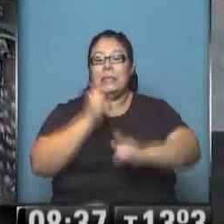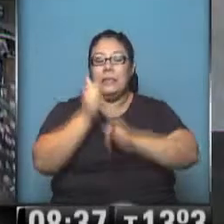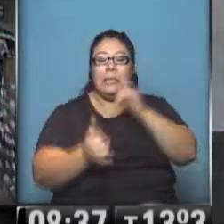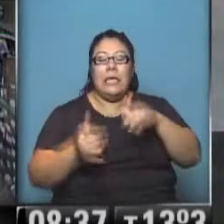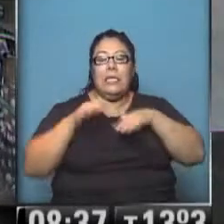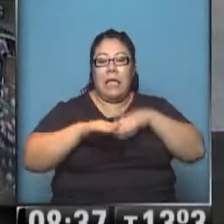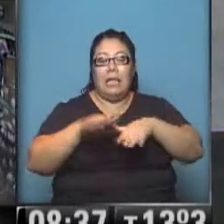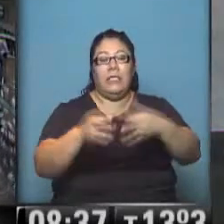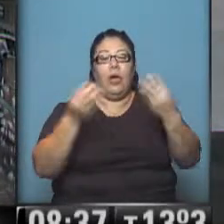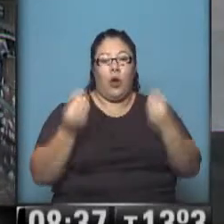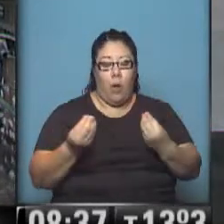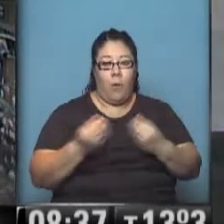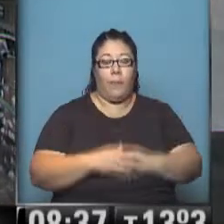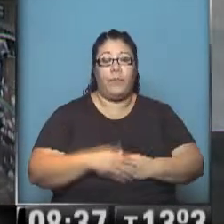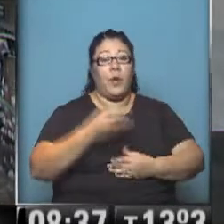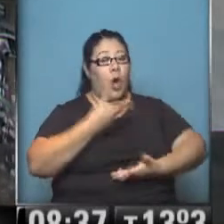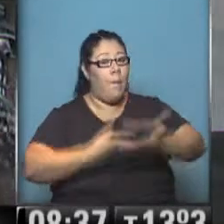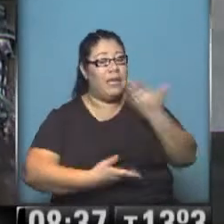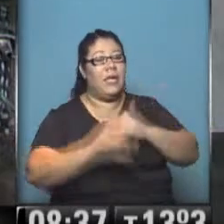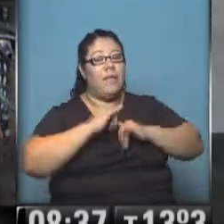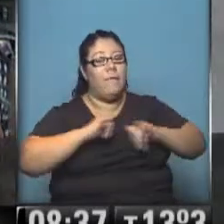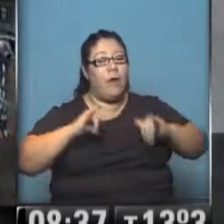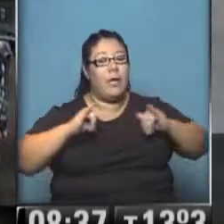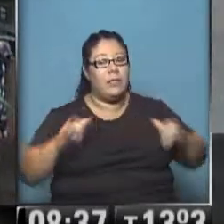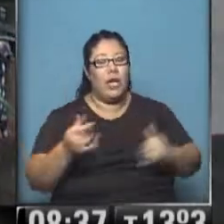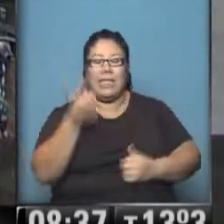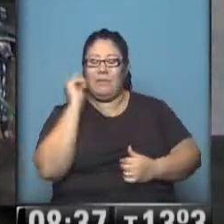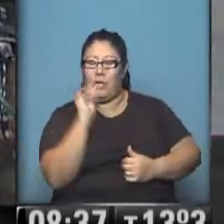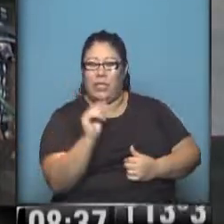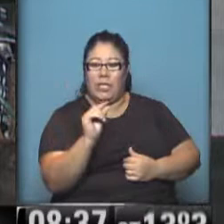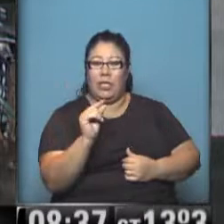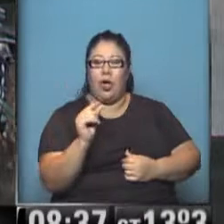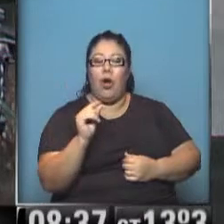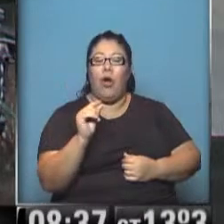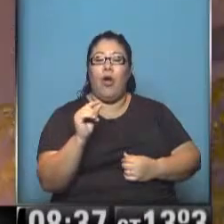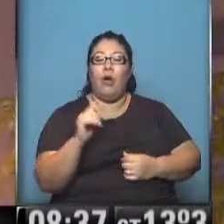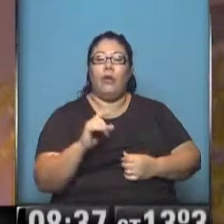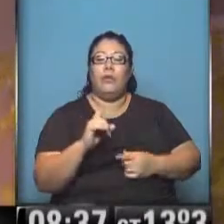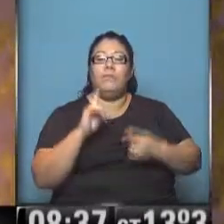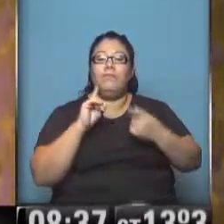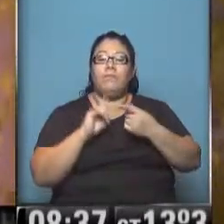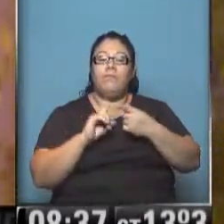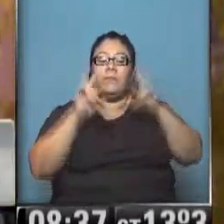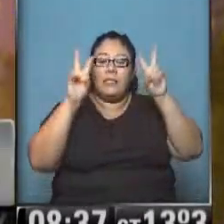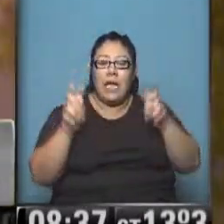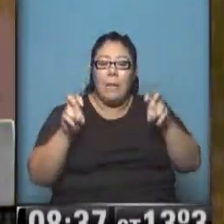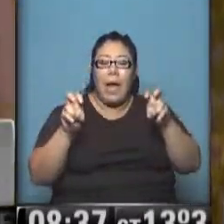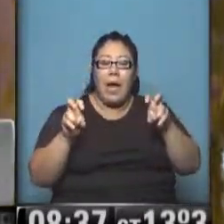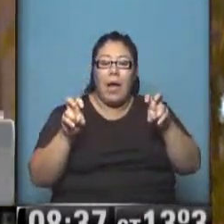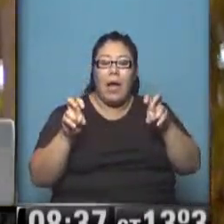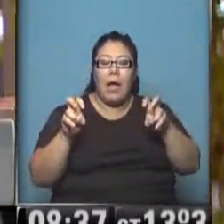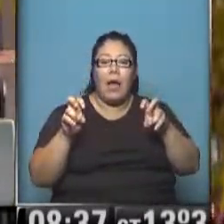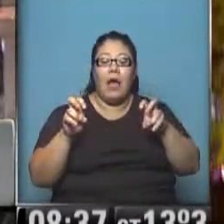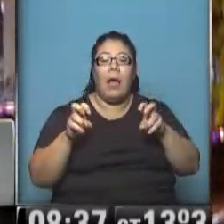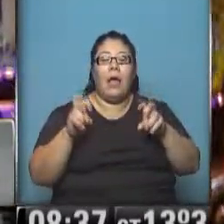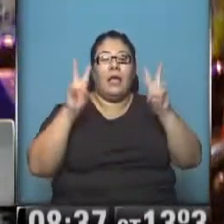bueno y tenemos que compartir una información que se dio hace minutos nada más relacionada con la causa que investiga la muerte